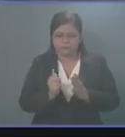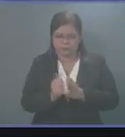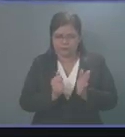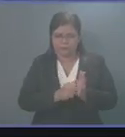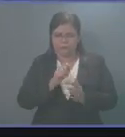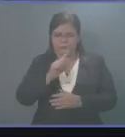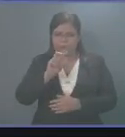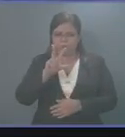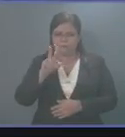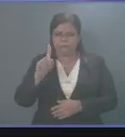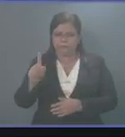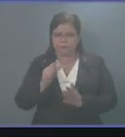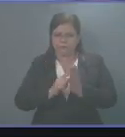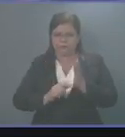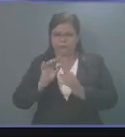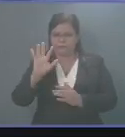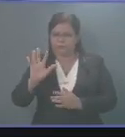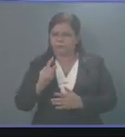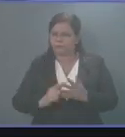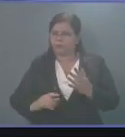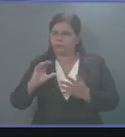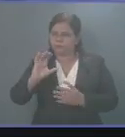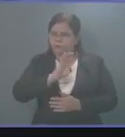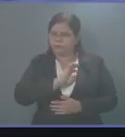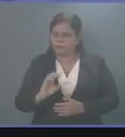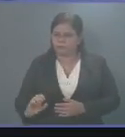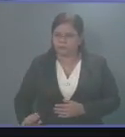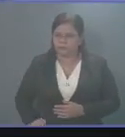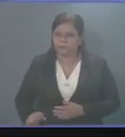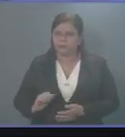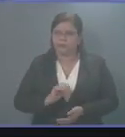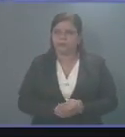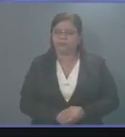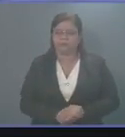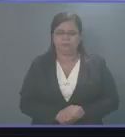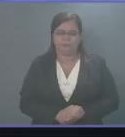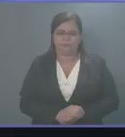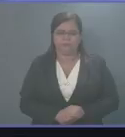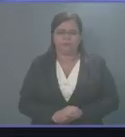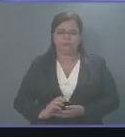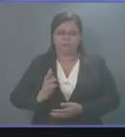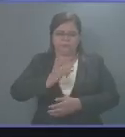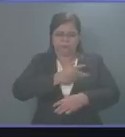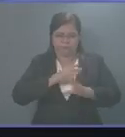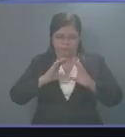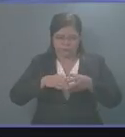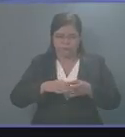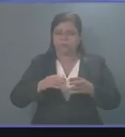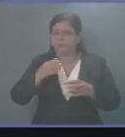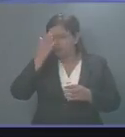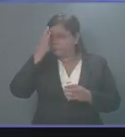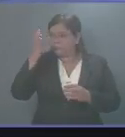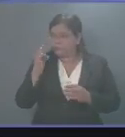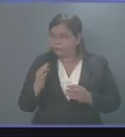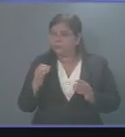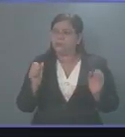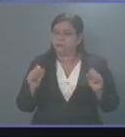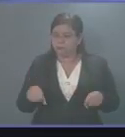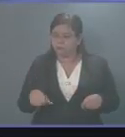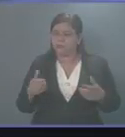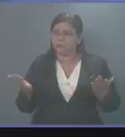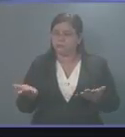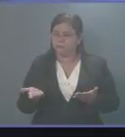131, Ordinal 5, de la Constitución de la República, la comisión que suscribe considera